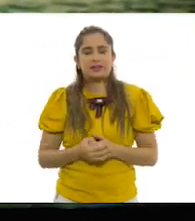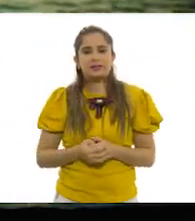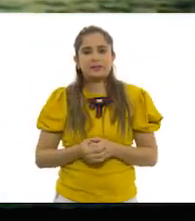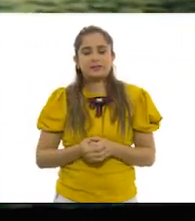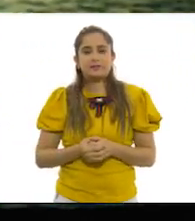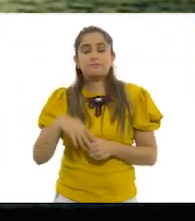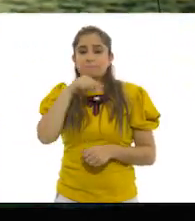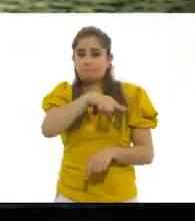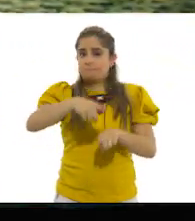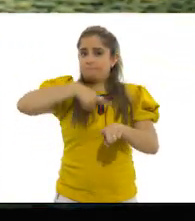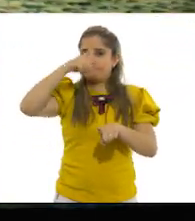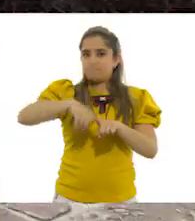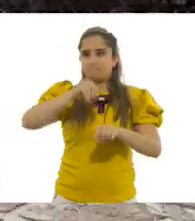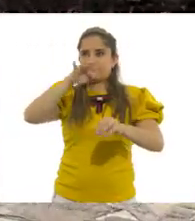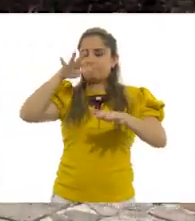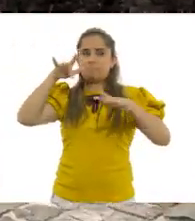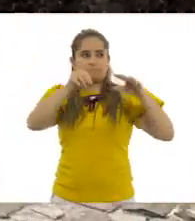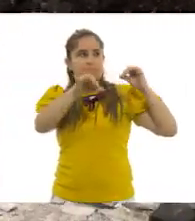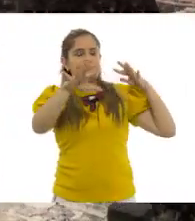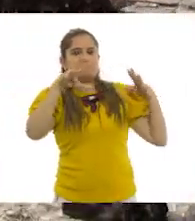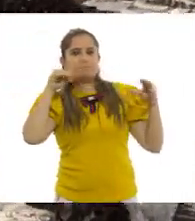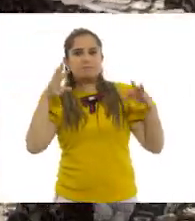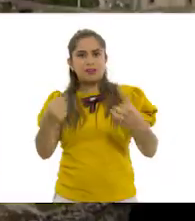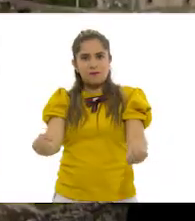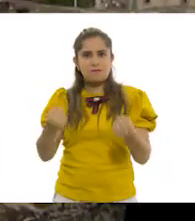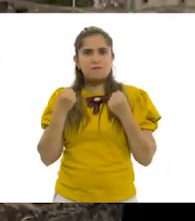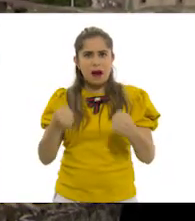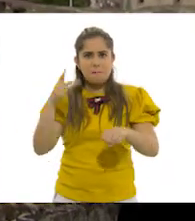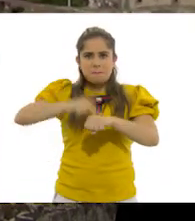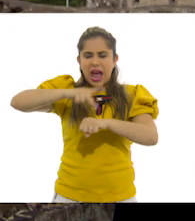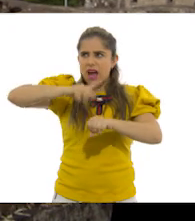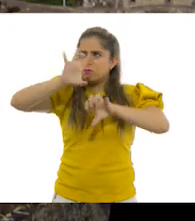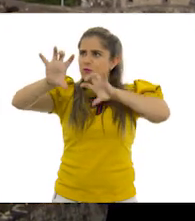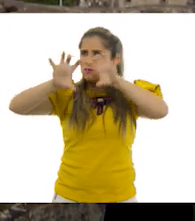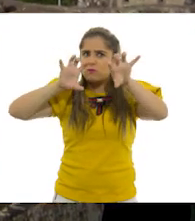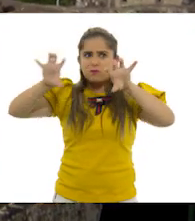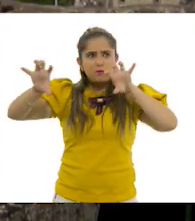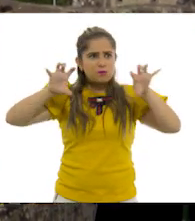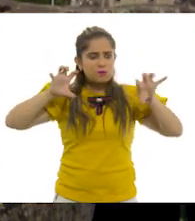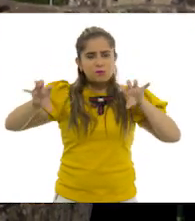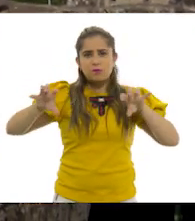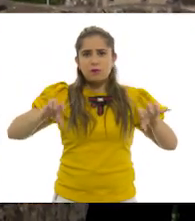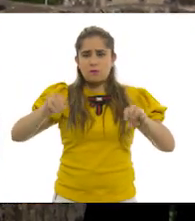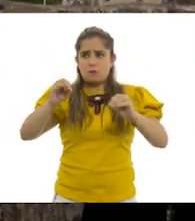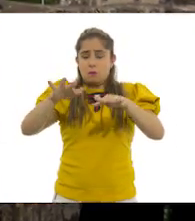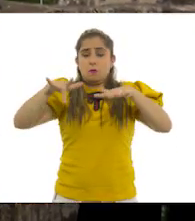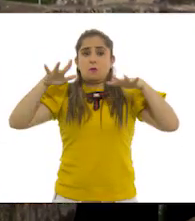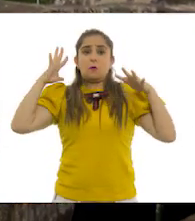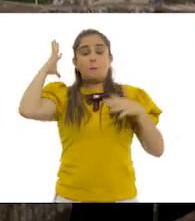Su colorido, su fuerza, su esplendor.